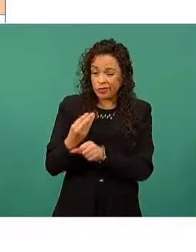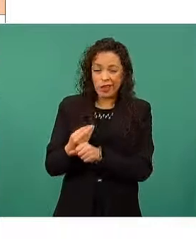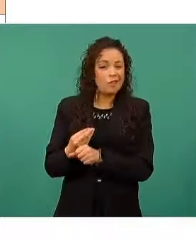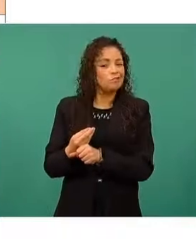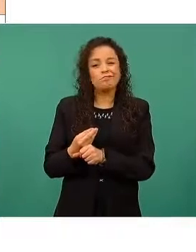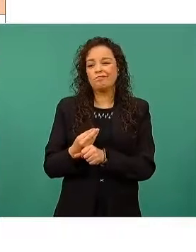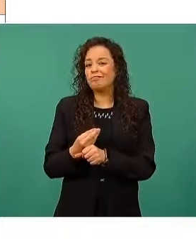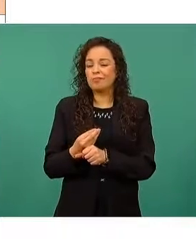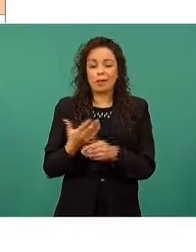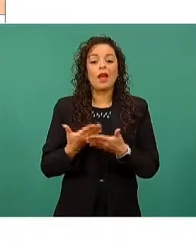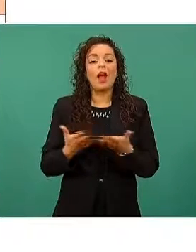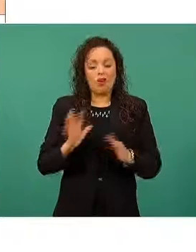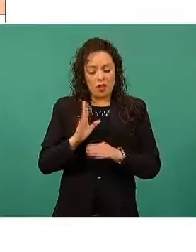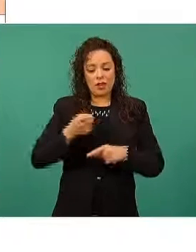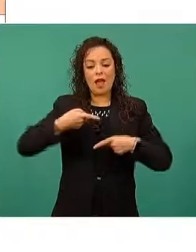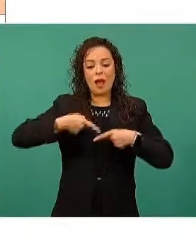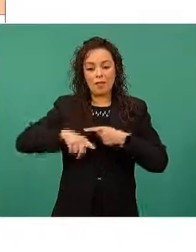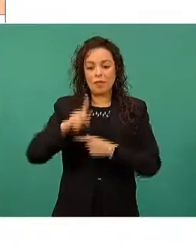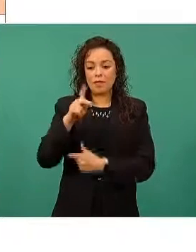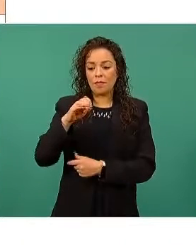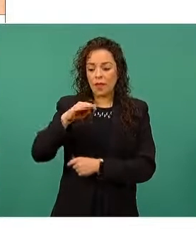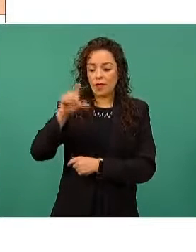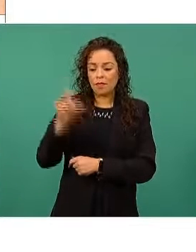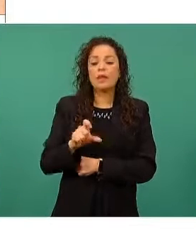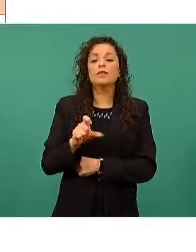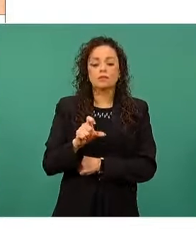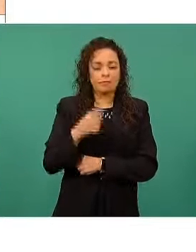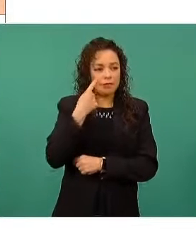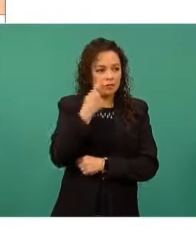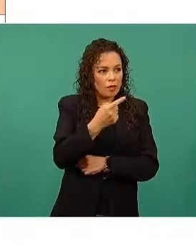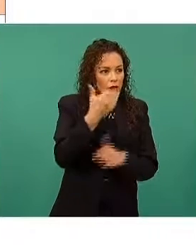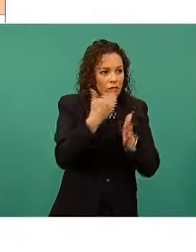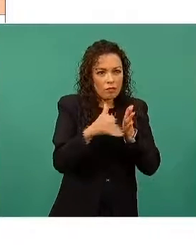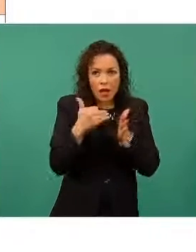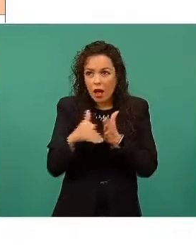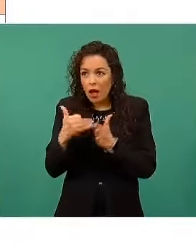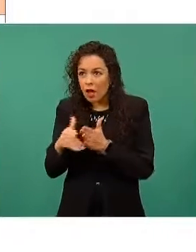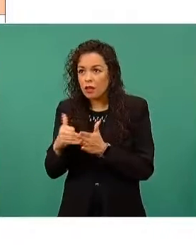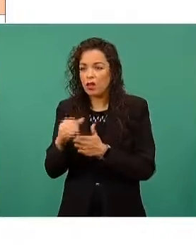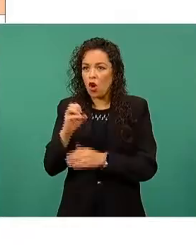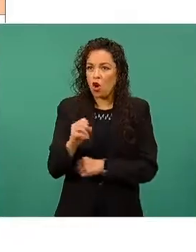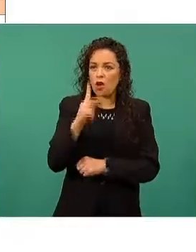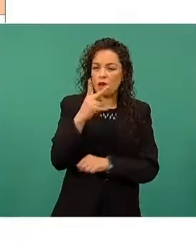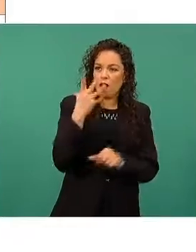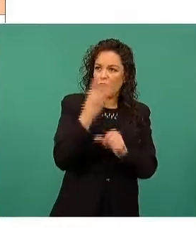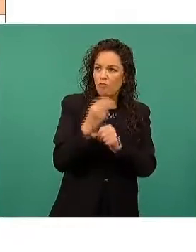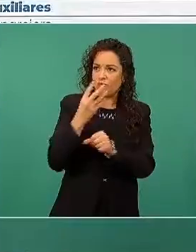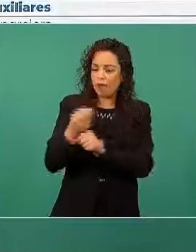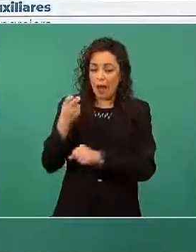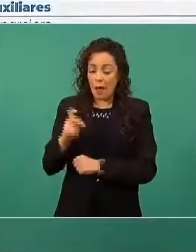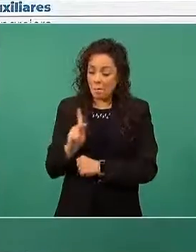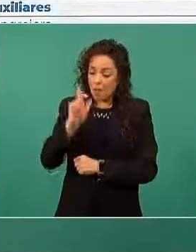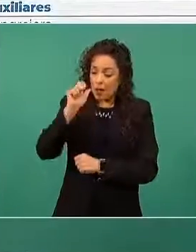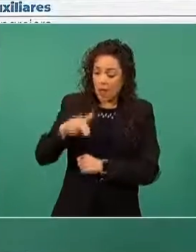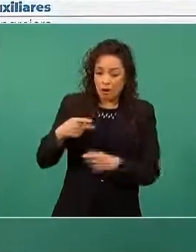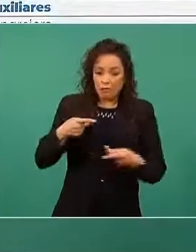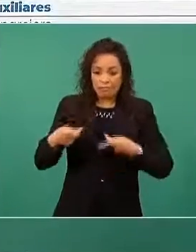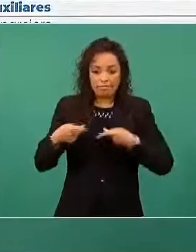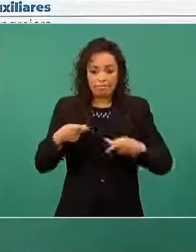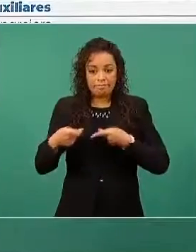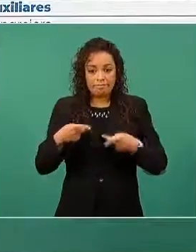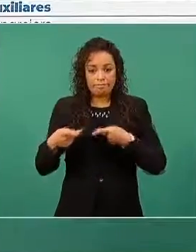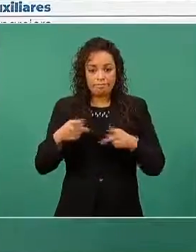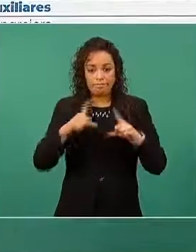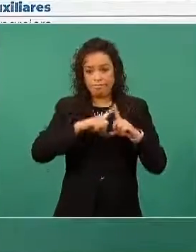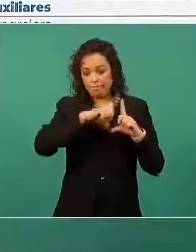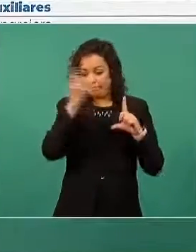trabajando el personal de Petróleos Mexicanos. Esta es la planeación del Sistema Nacional de Refinación con el que hemos venido